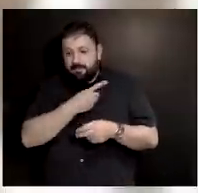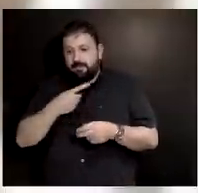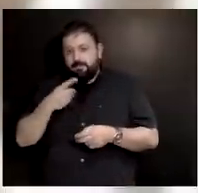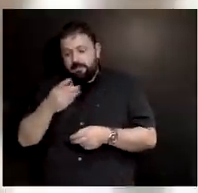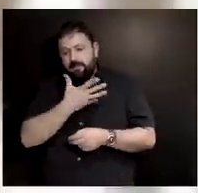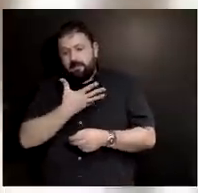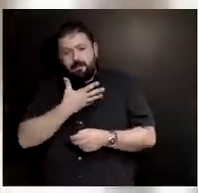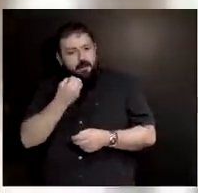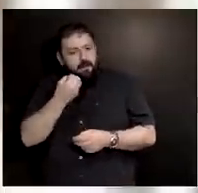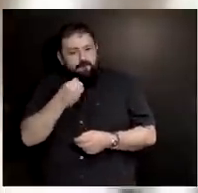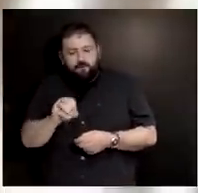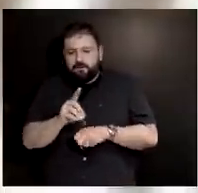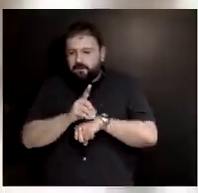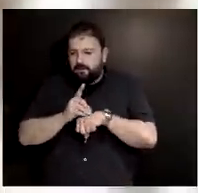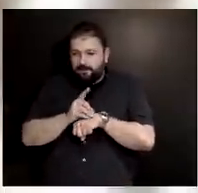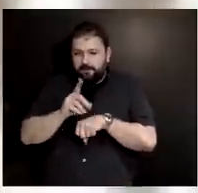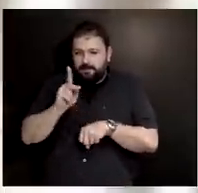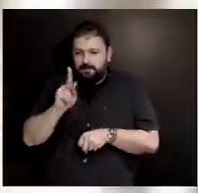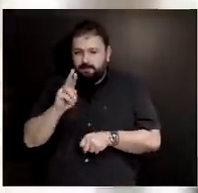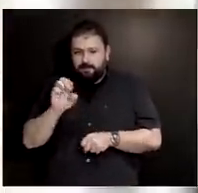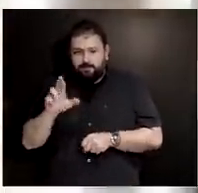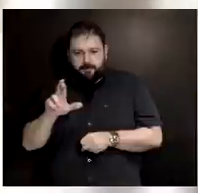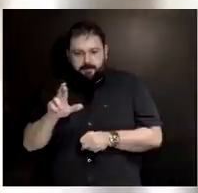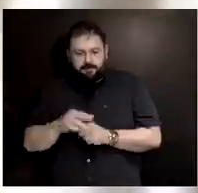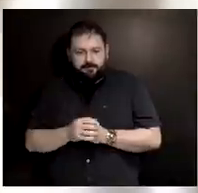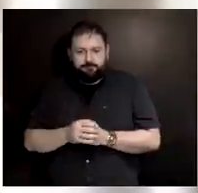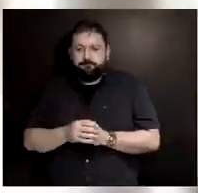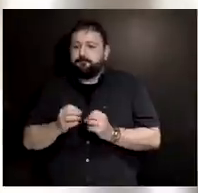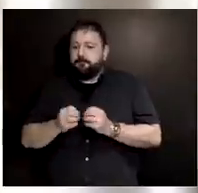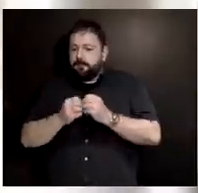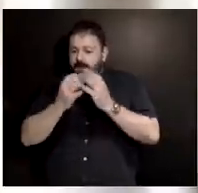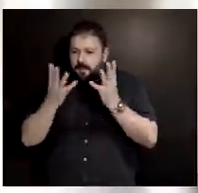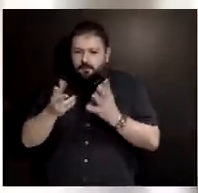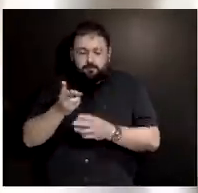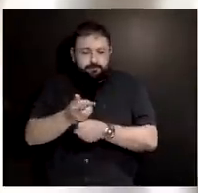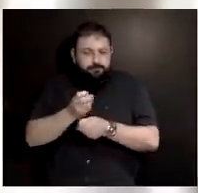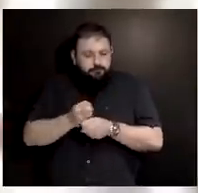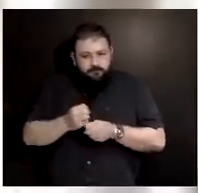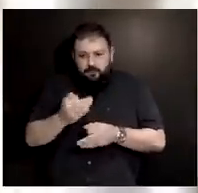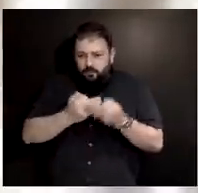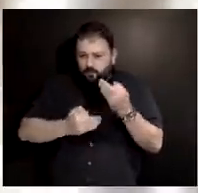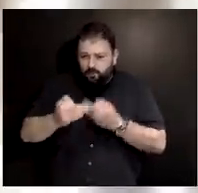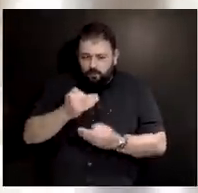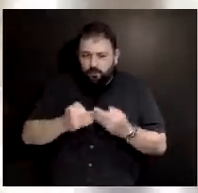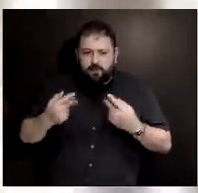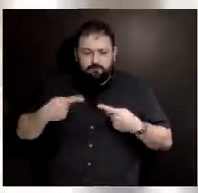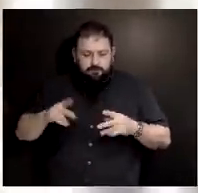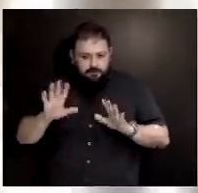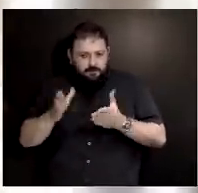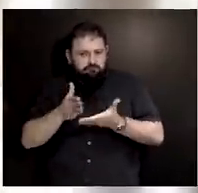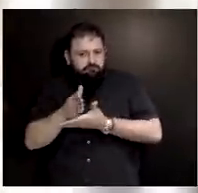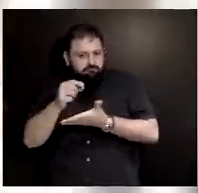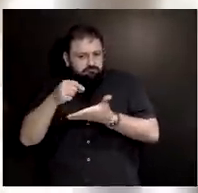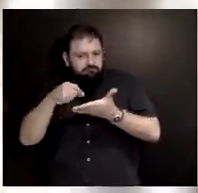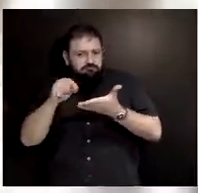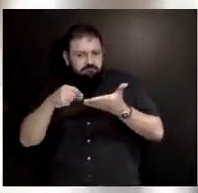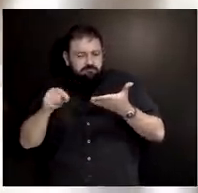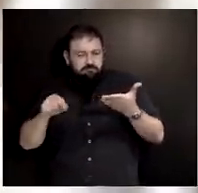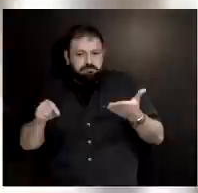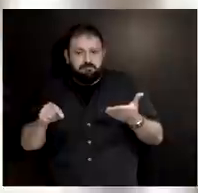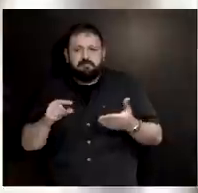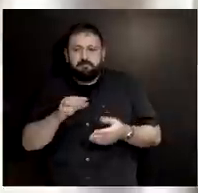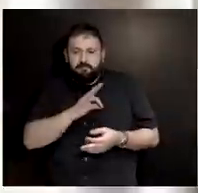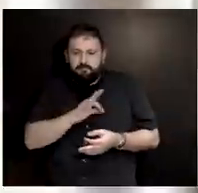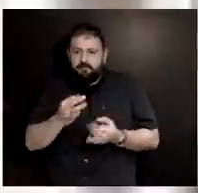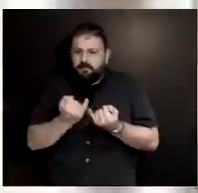invitado. Ojo, con la invitación, obviamente los calificados, pues por supuesto están calificados, no tendrán que